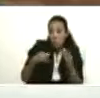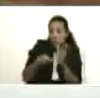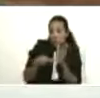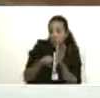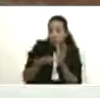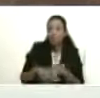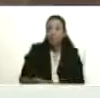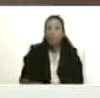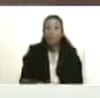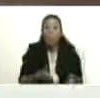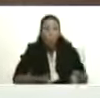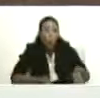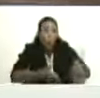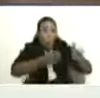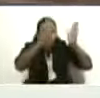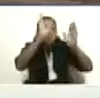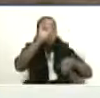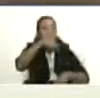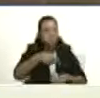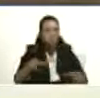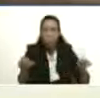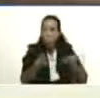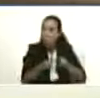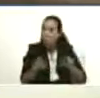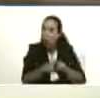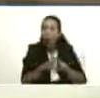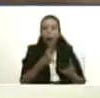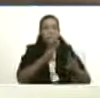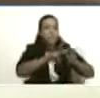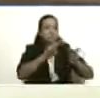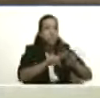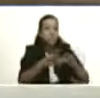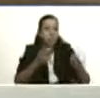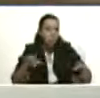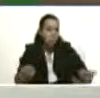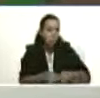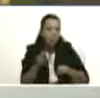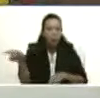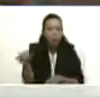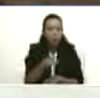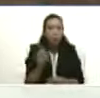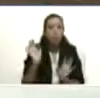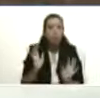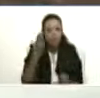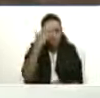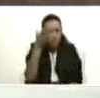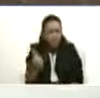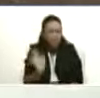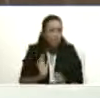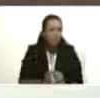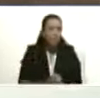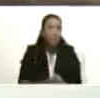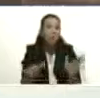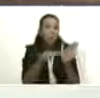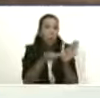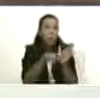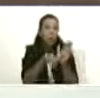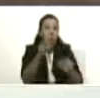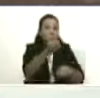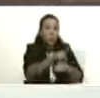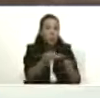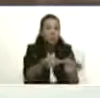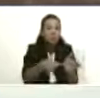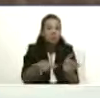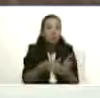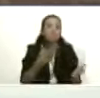vivo en un urbanismo también de la Gran Misión Vivienda Venezuela. Ustedes saben, soy vecino,